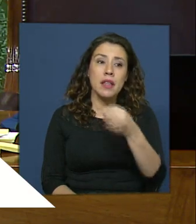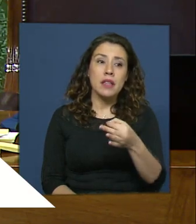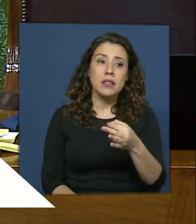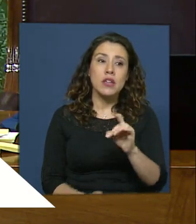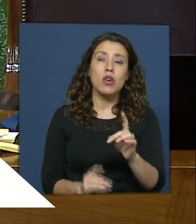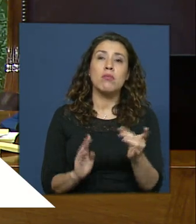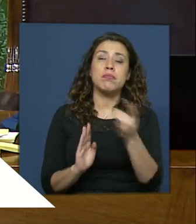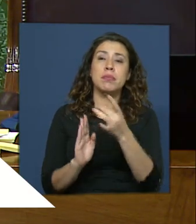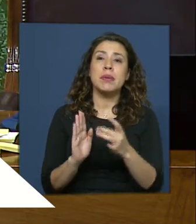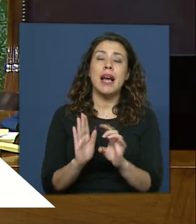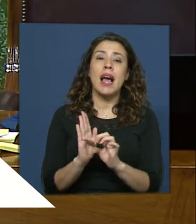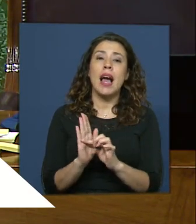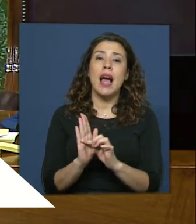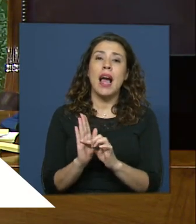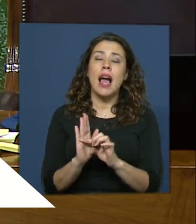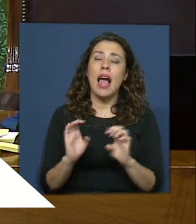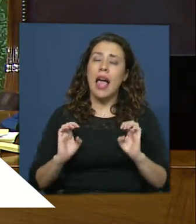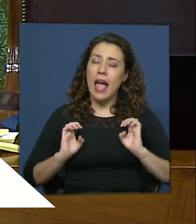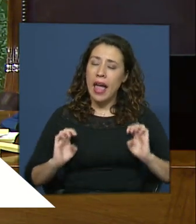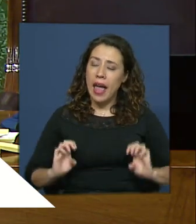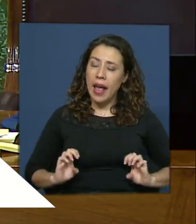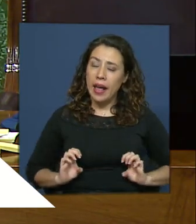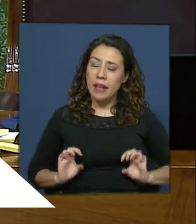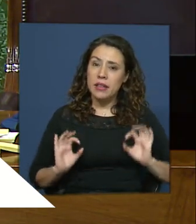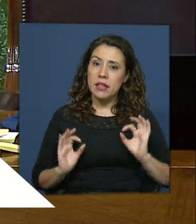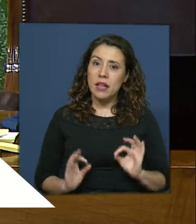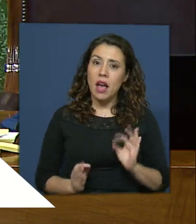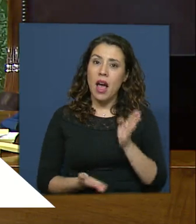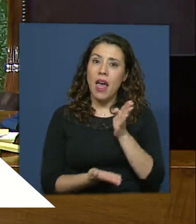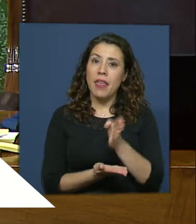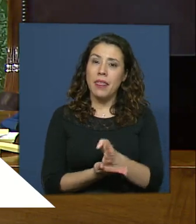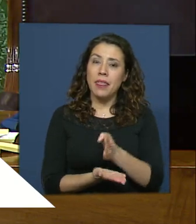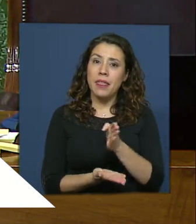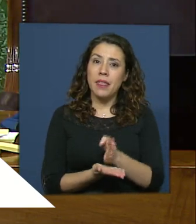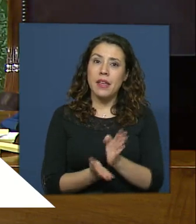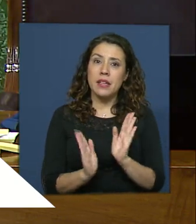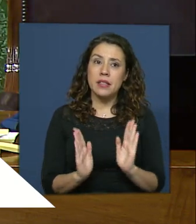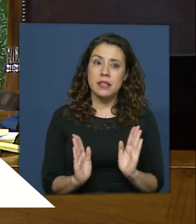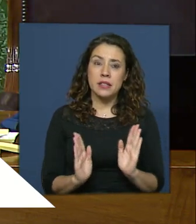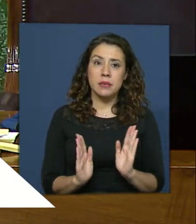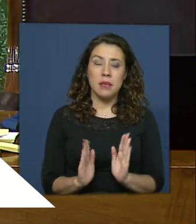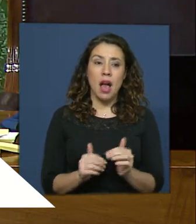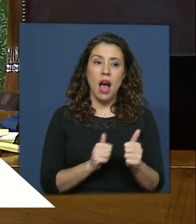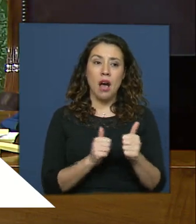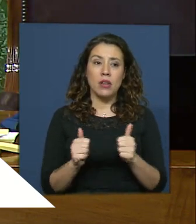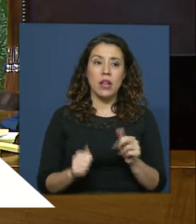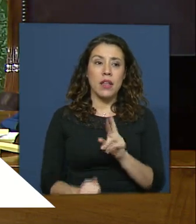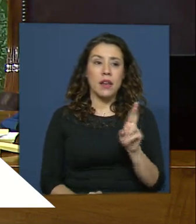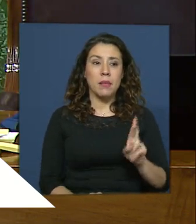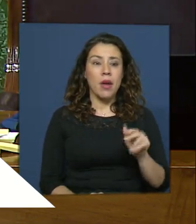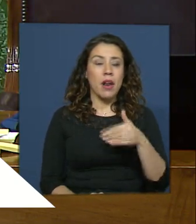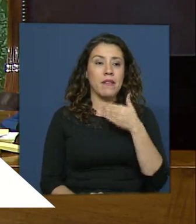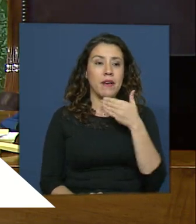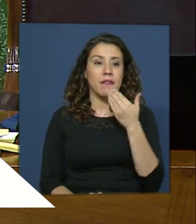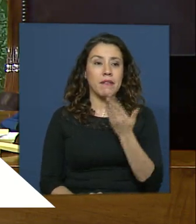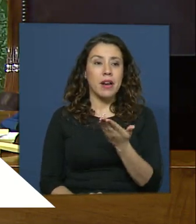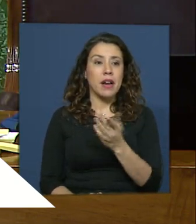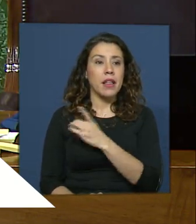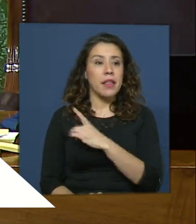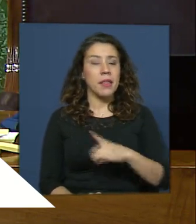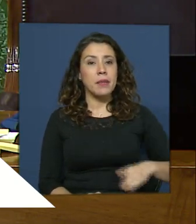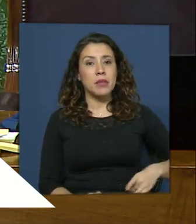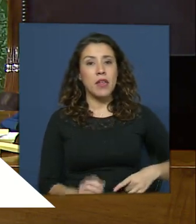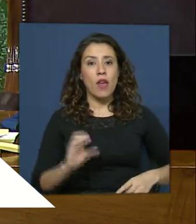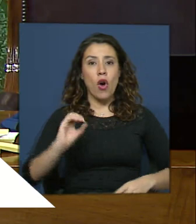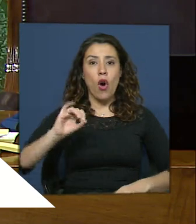normas de ética y disciplina que debemos tener como representantes y autoridades de la República. Tiene la palabra el diputado